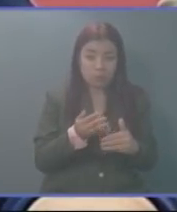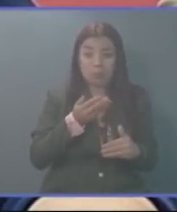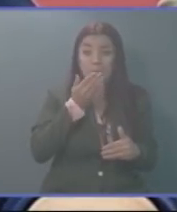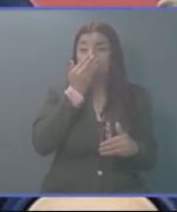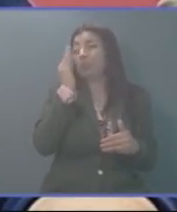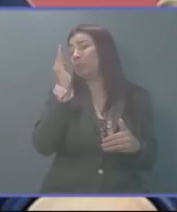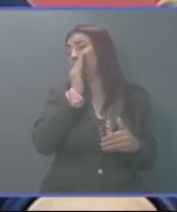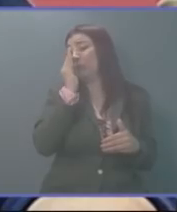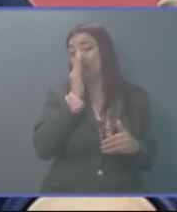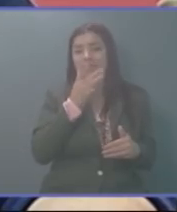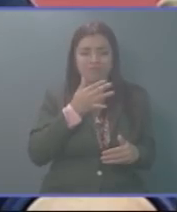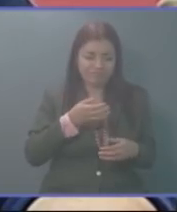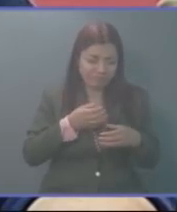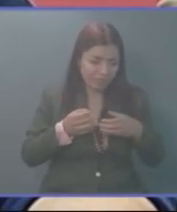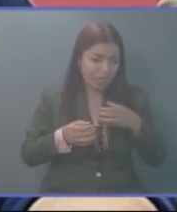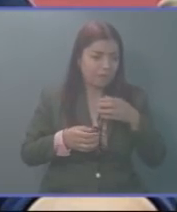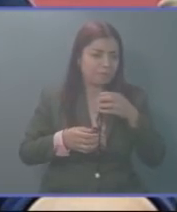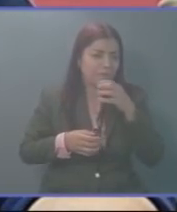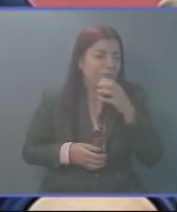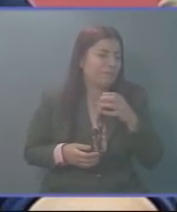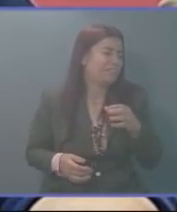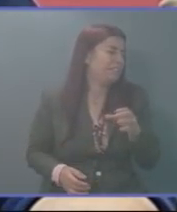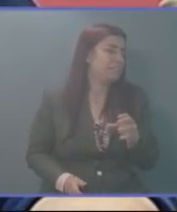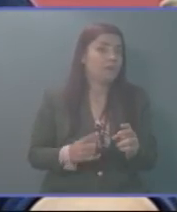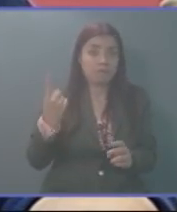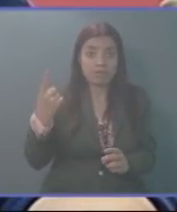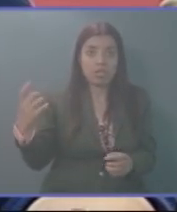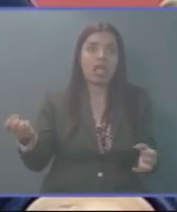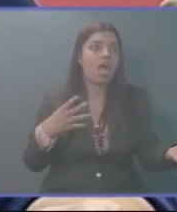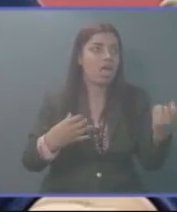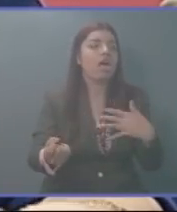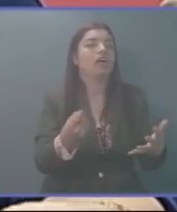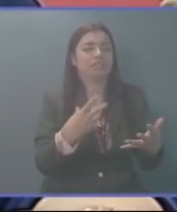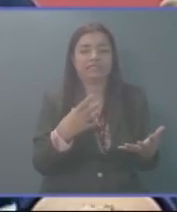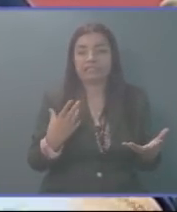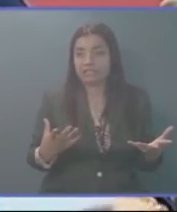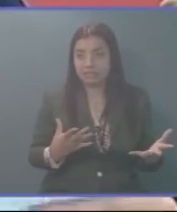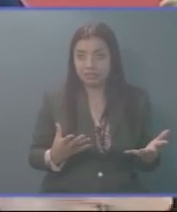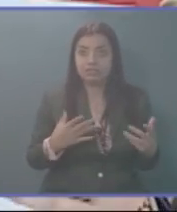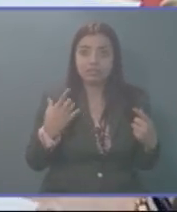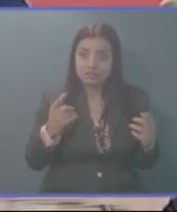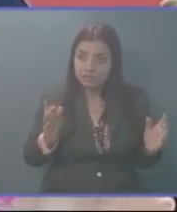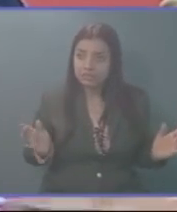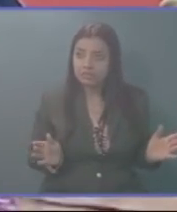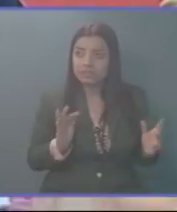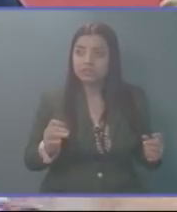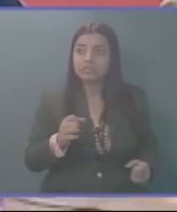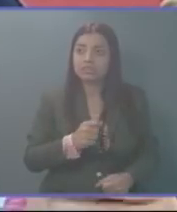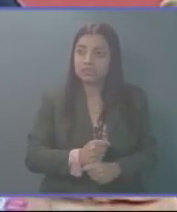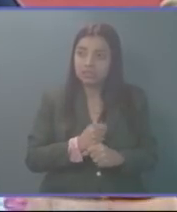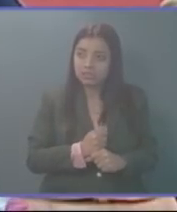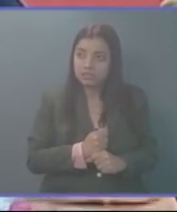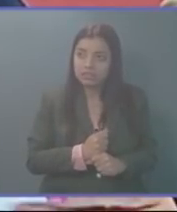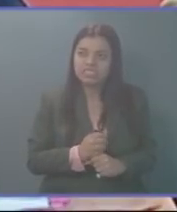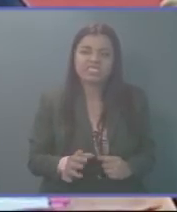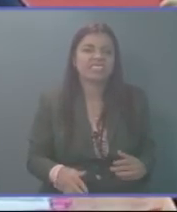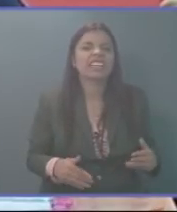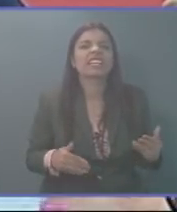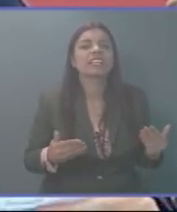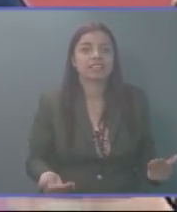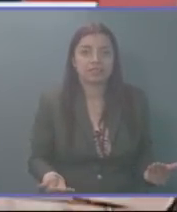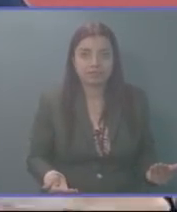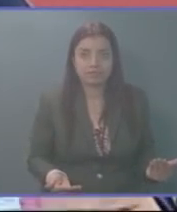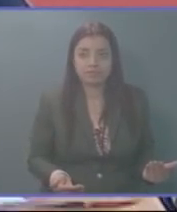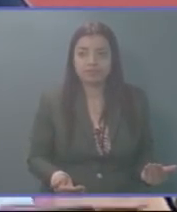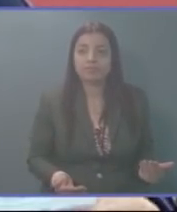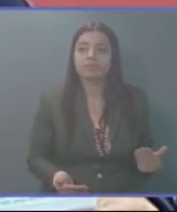gente manifestaba y denunciaba. Mientras nosotros podíamos tener certeza real de qué era lo que sucedía,